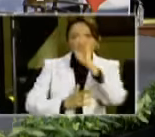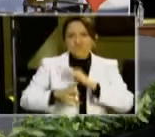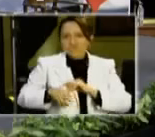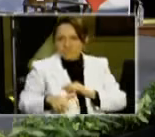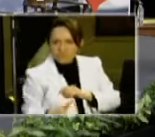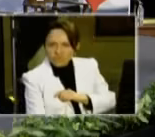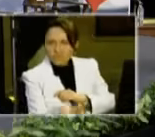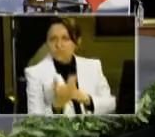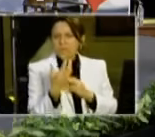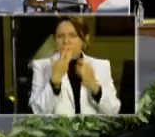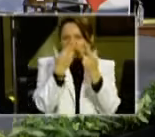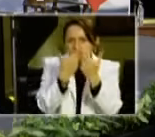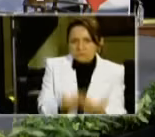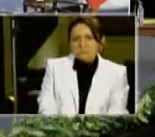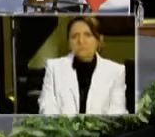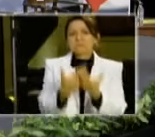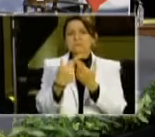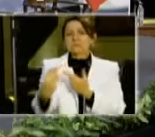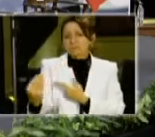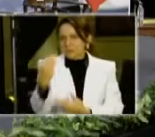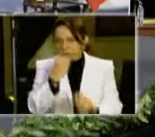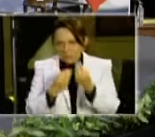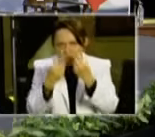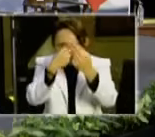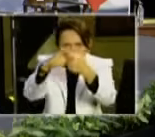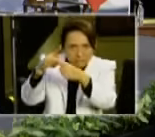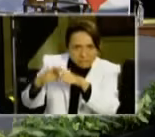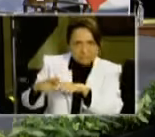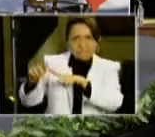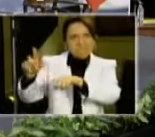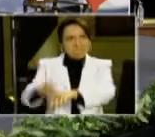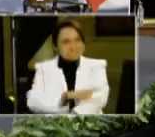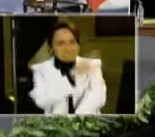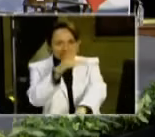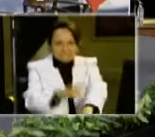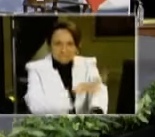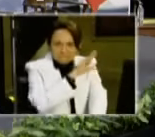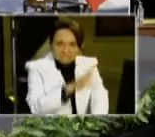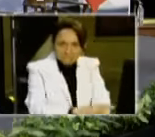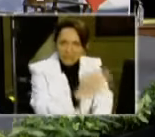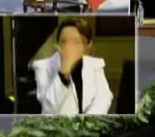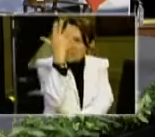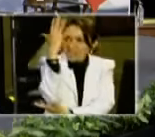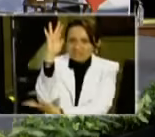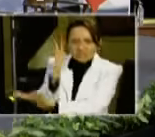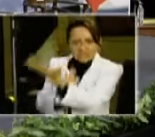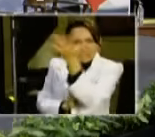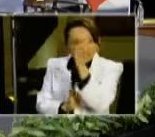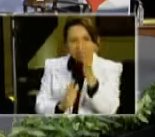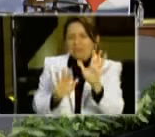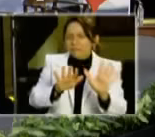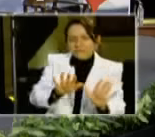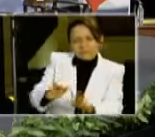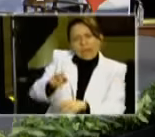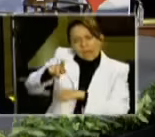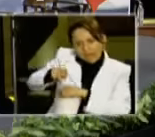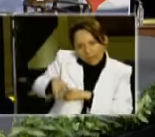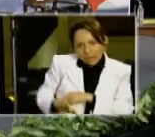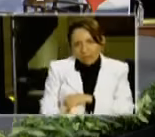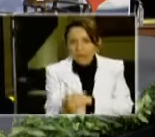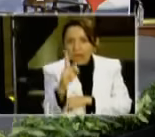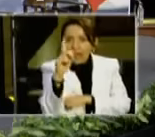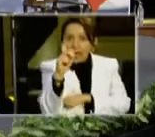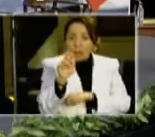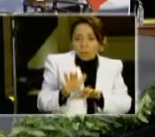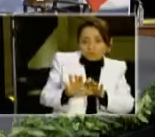superavitario en alimentos y en energía y tenemos las mayores reservas de agua potable del mundo. En